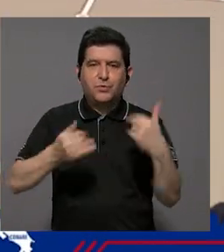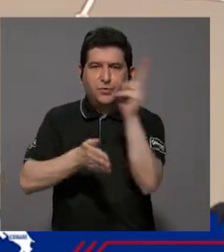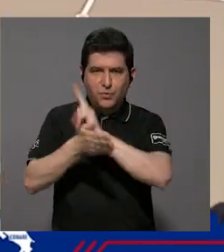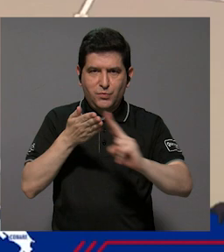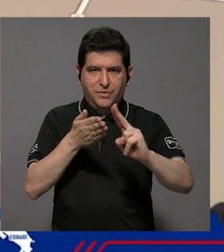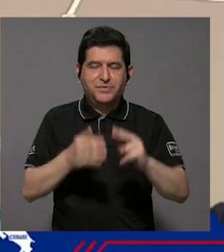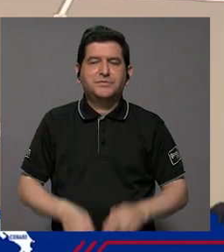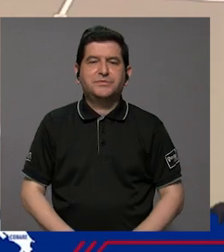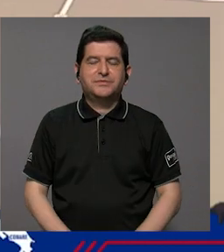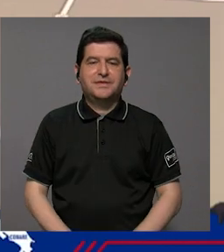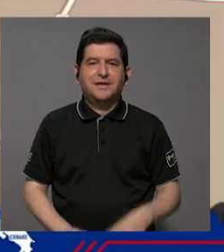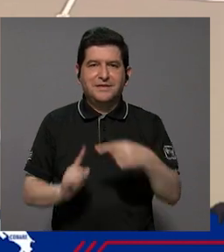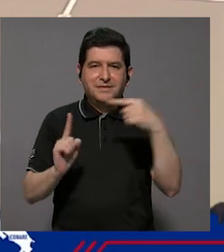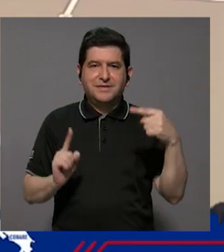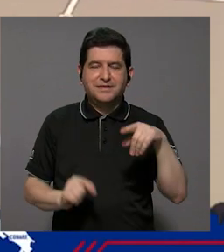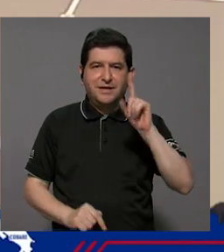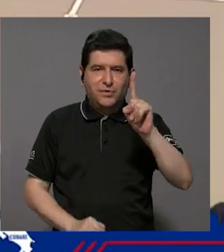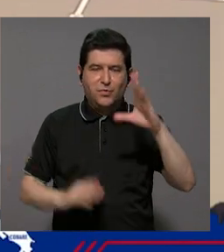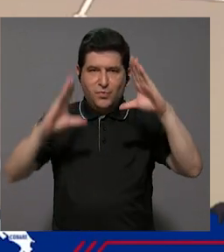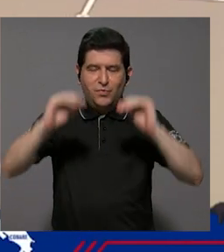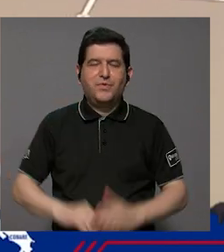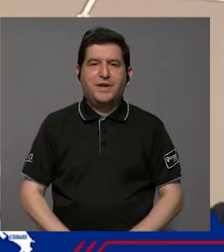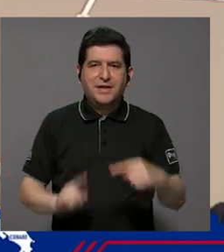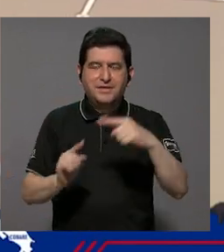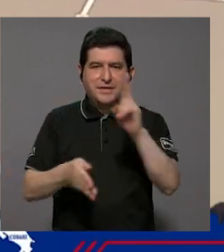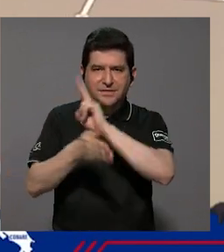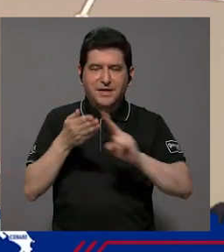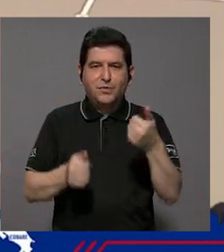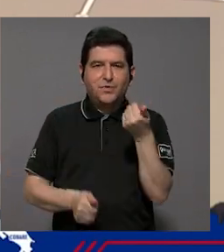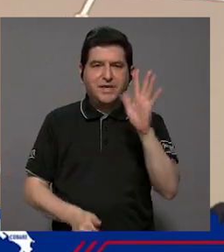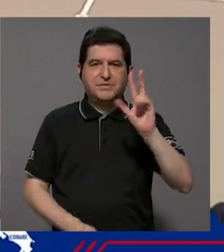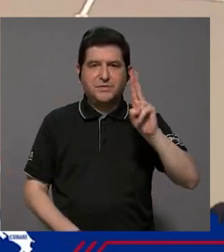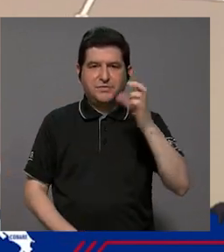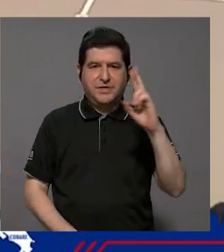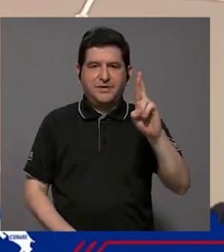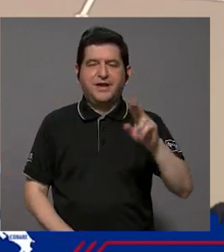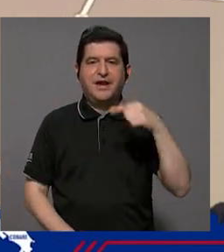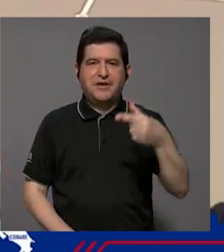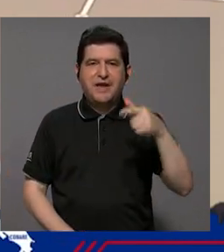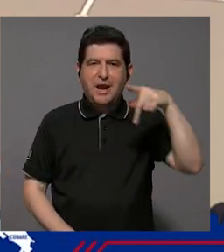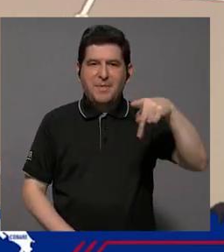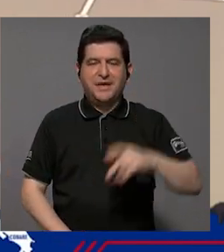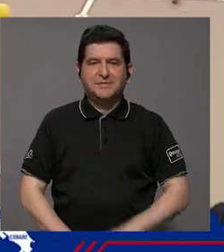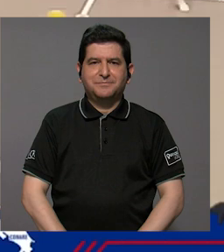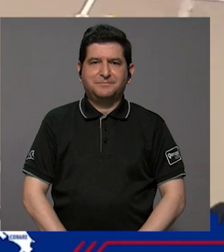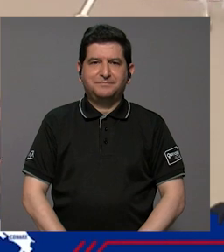a partir de la 1 de la tarde. Para Desde la U, 15 UCR, Gabriela Pérez.